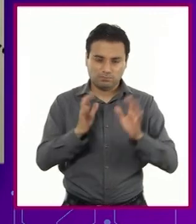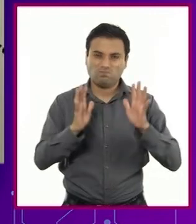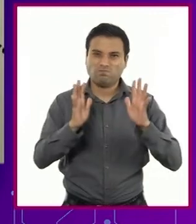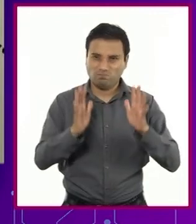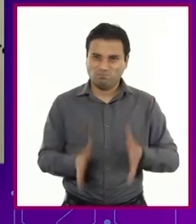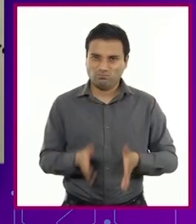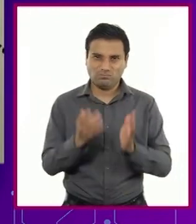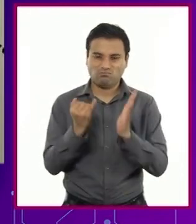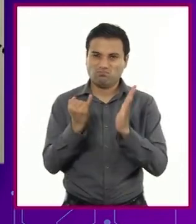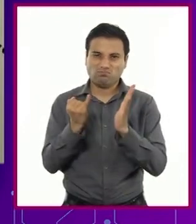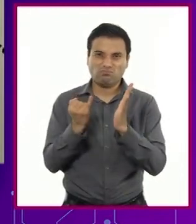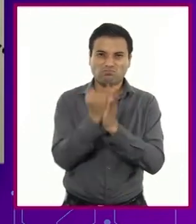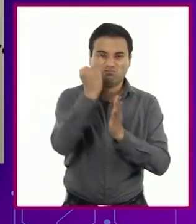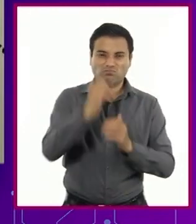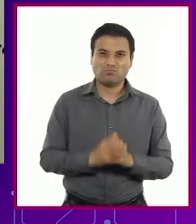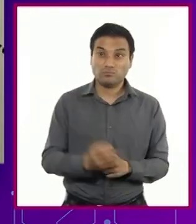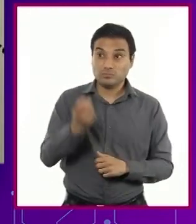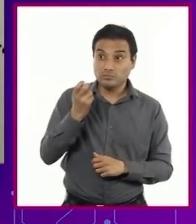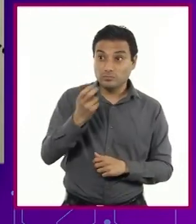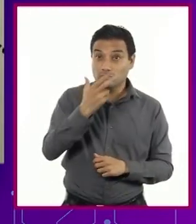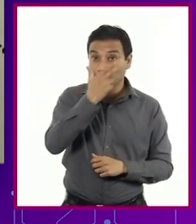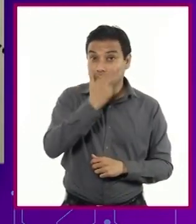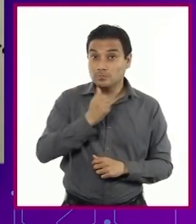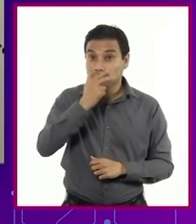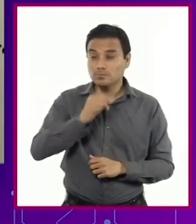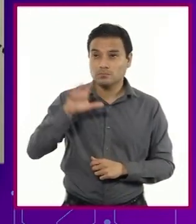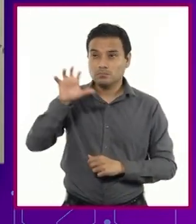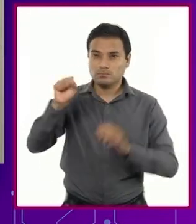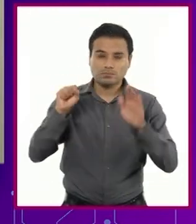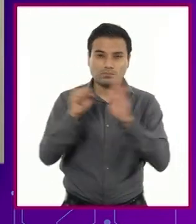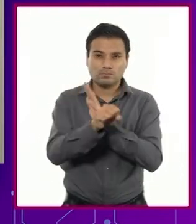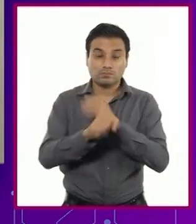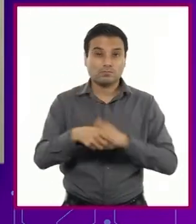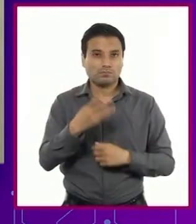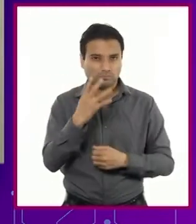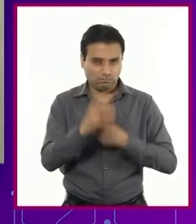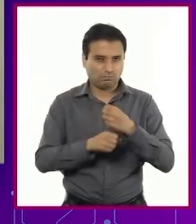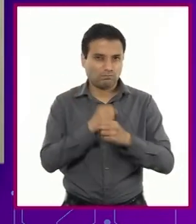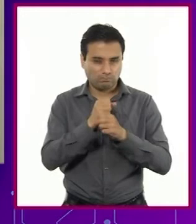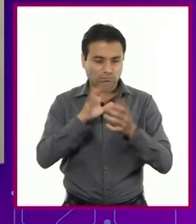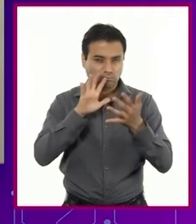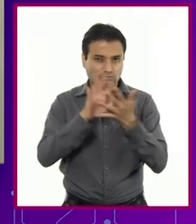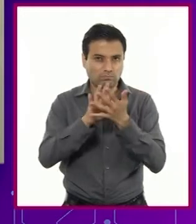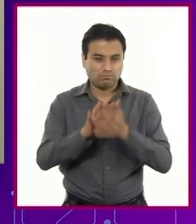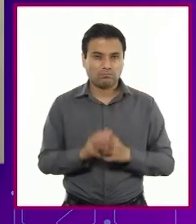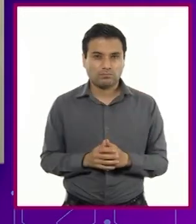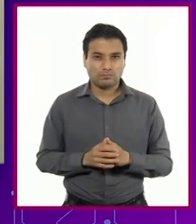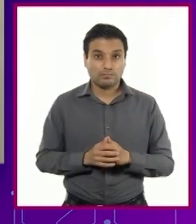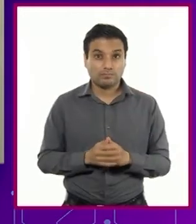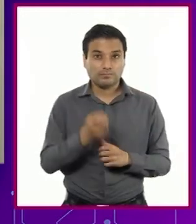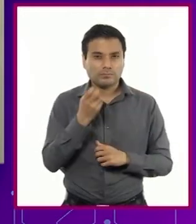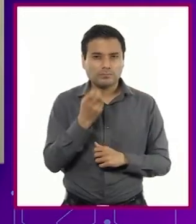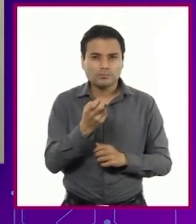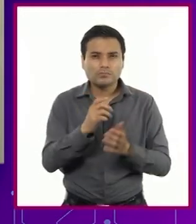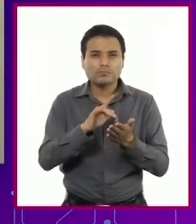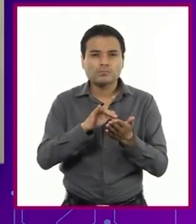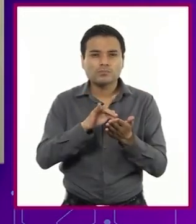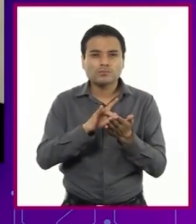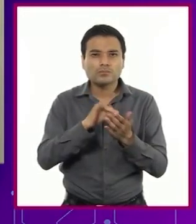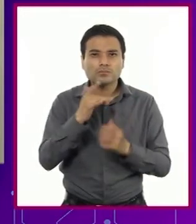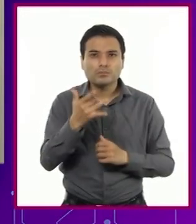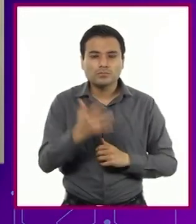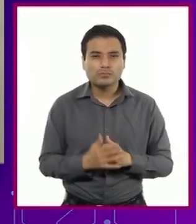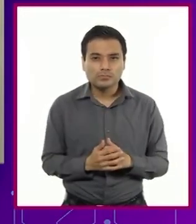fallo. Lubanga fue sentenciado a 14 años de prisión. La principal aportación de este caso fue alertar sobre